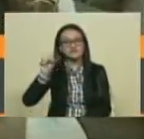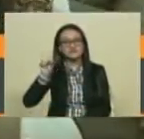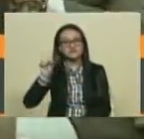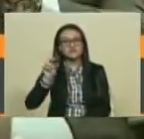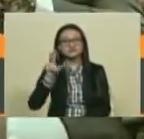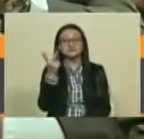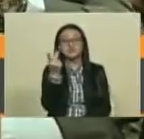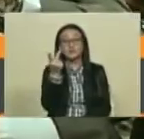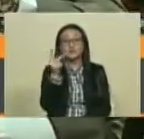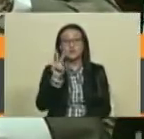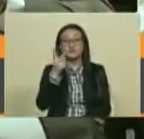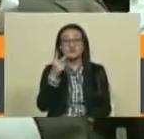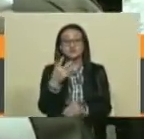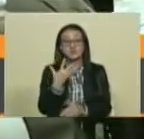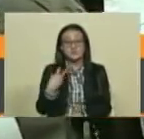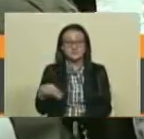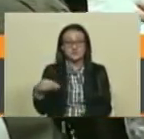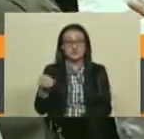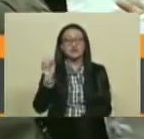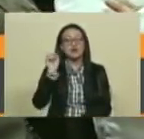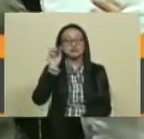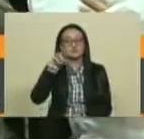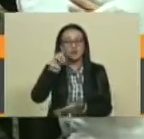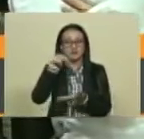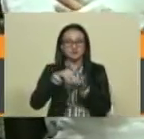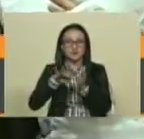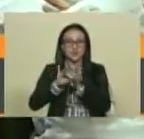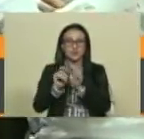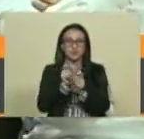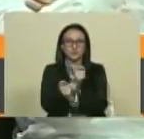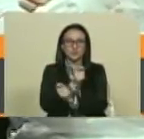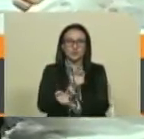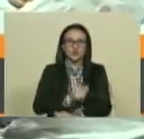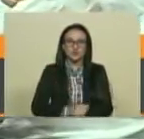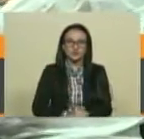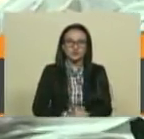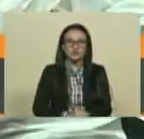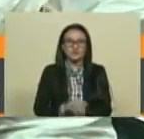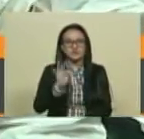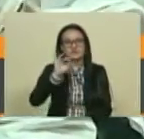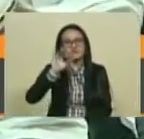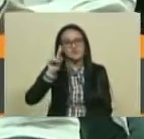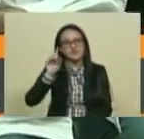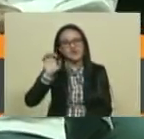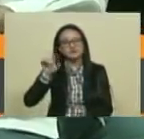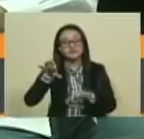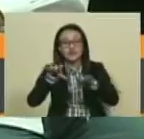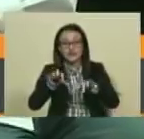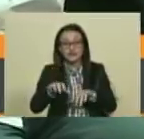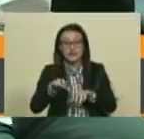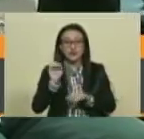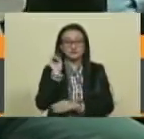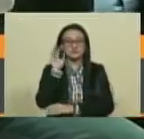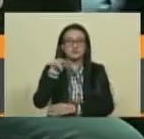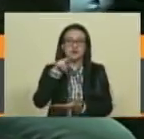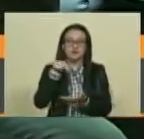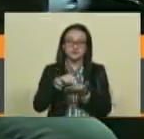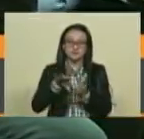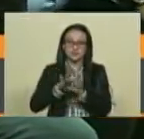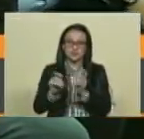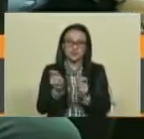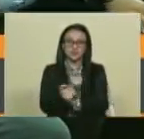segundo vicepresidente de la Asamblea Nacional Constituyente. Ciudadano Fidel Vázquez, secretario de la Asamblea